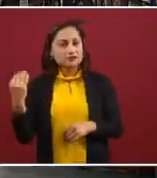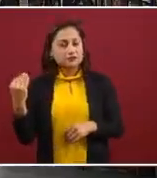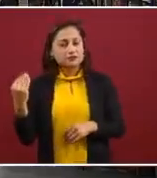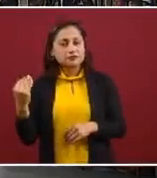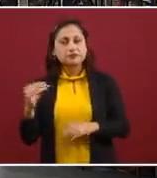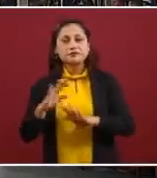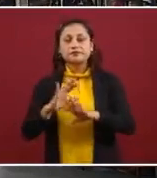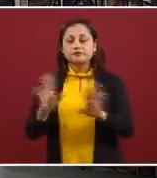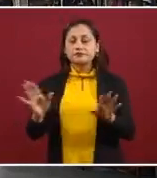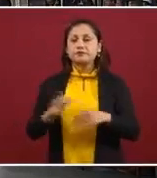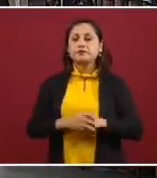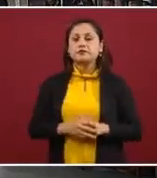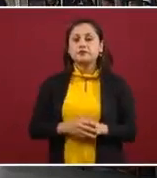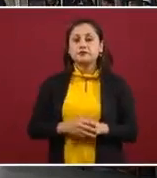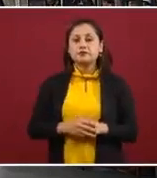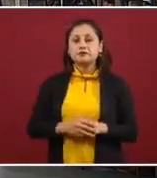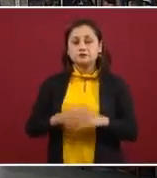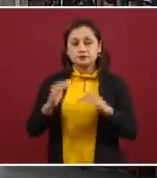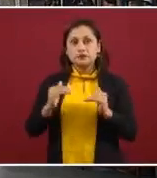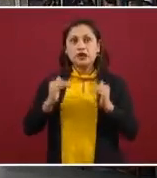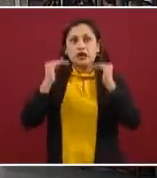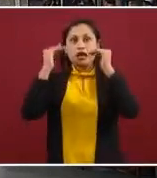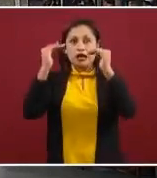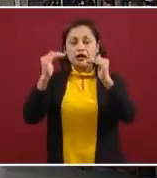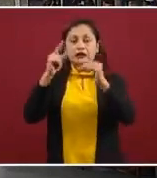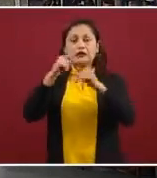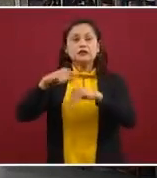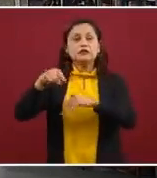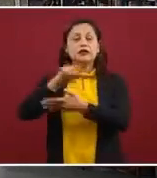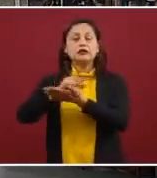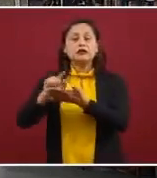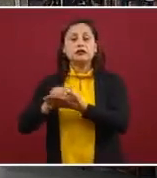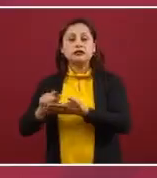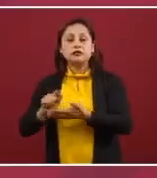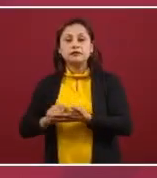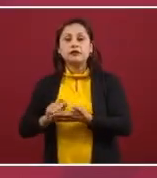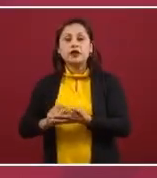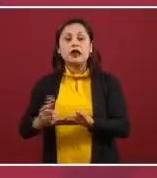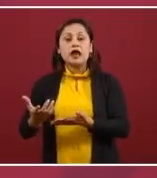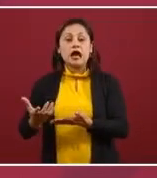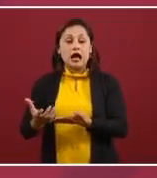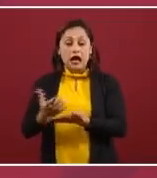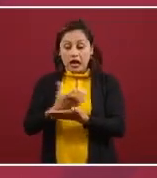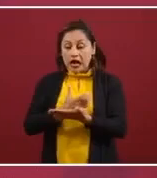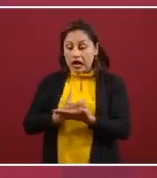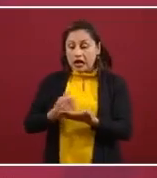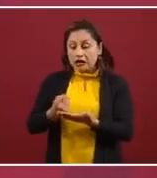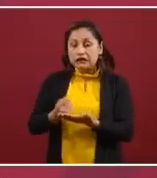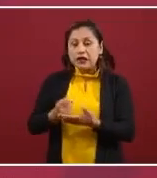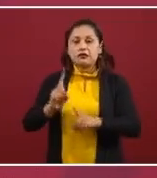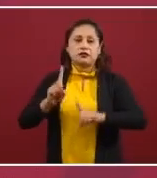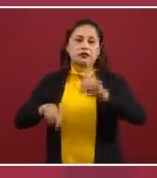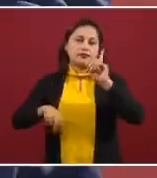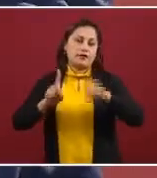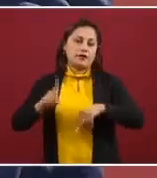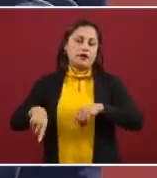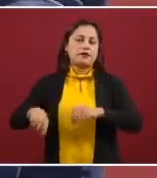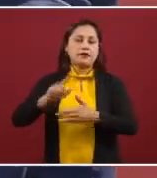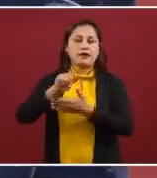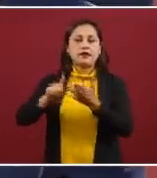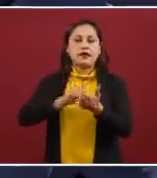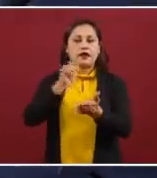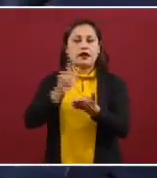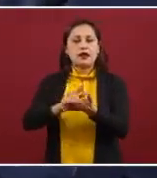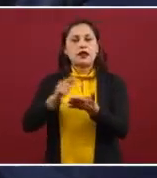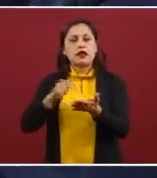Lo que se pueda recuperar de acuerdo a la ley, porque se acude a amparos. Hace poco